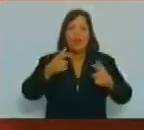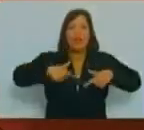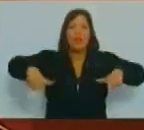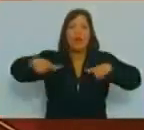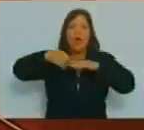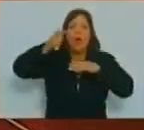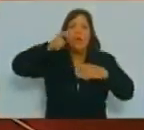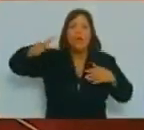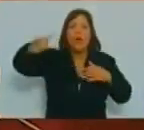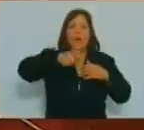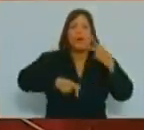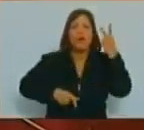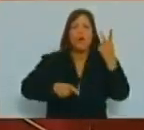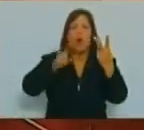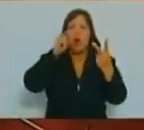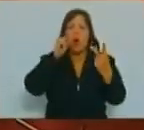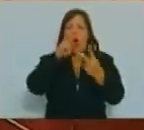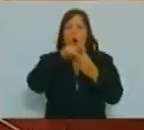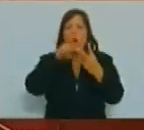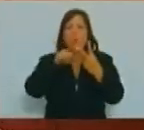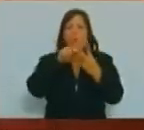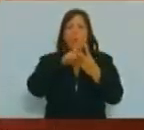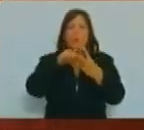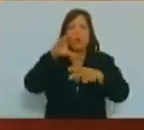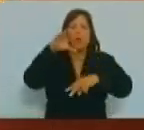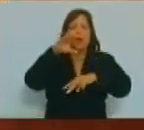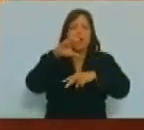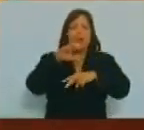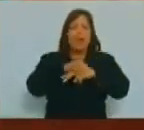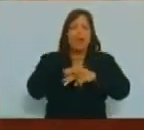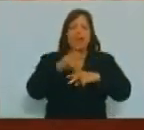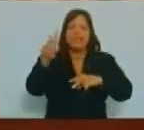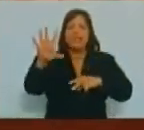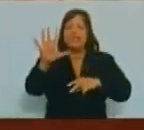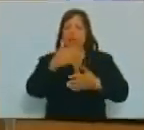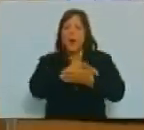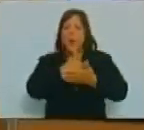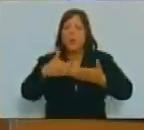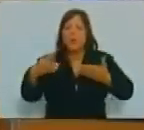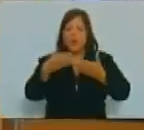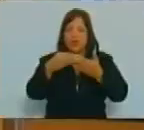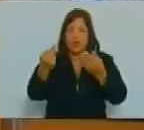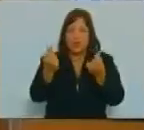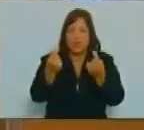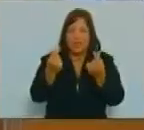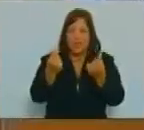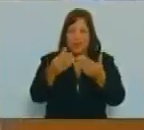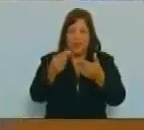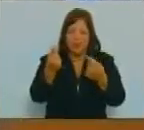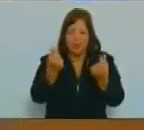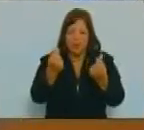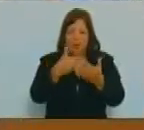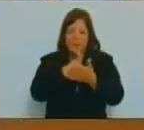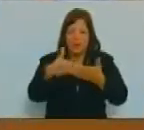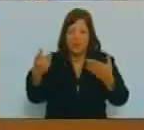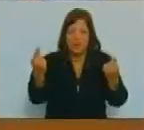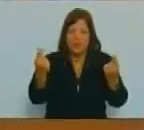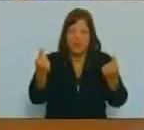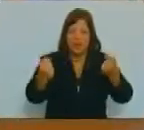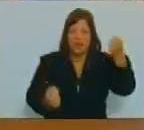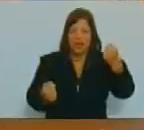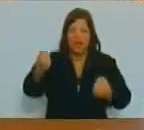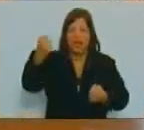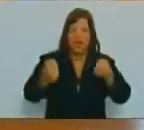agarran a dos muchachos que llevaban como no sé si 35 millones de bolívares en efectivo en un carro porque